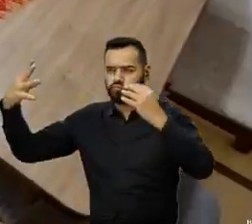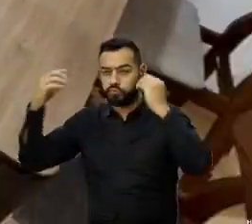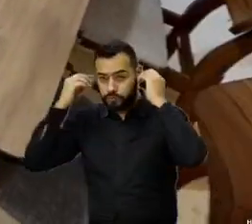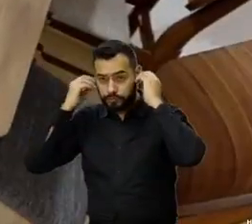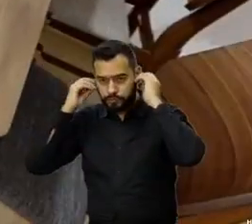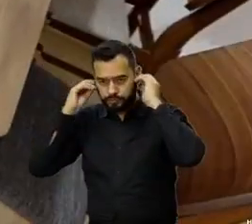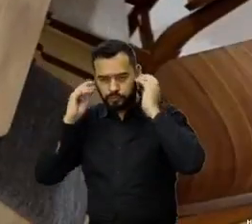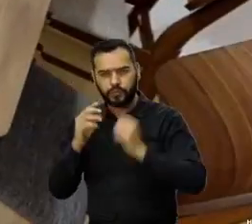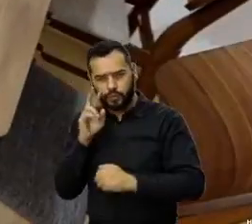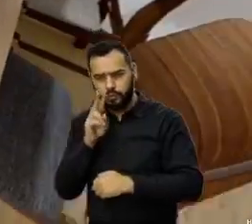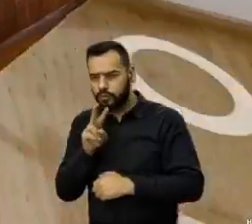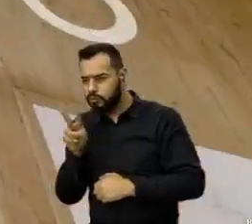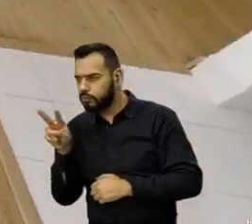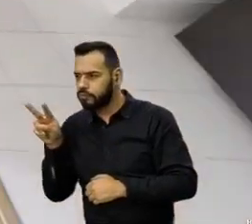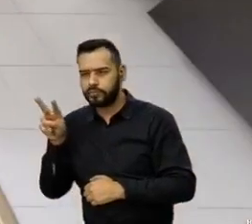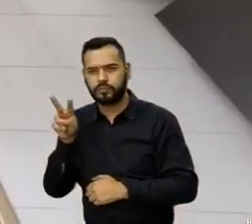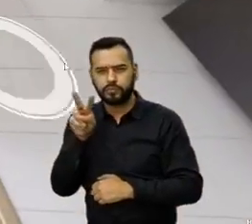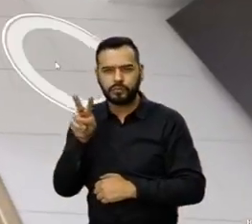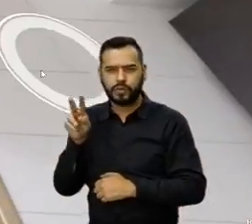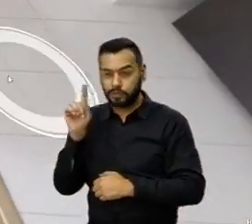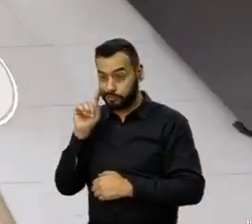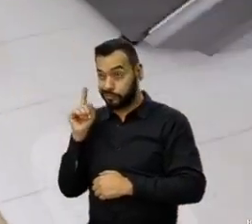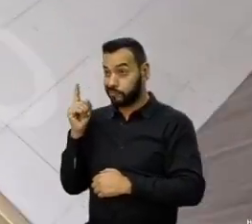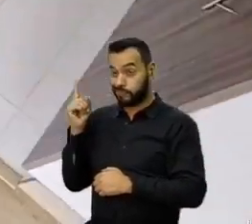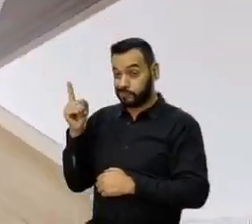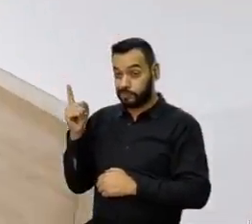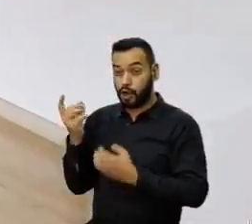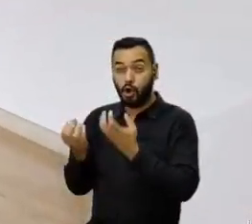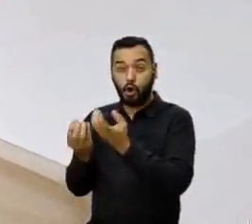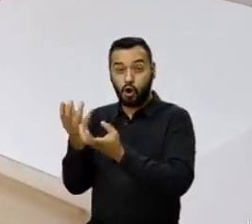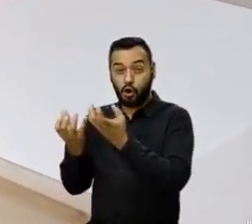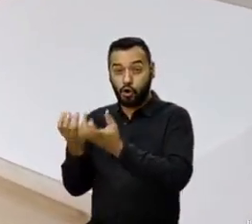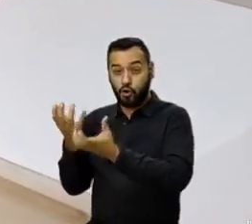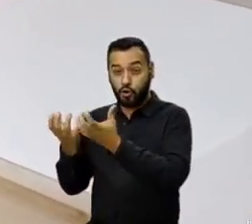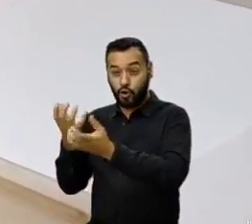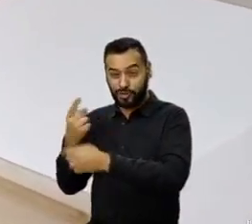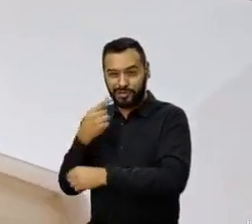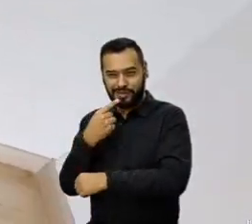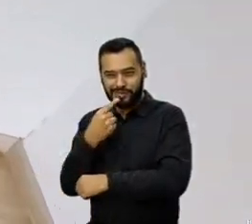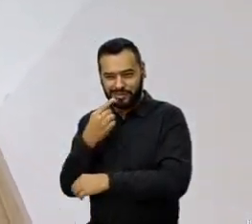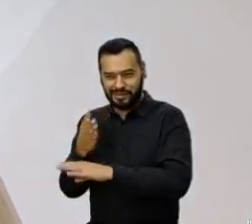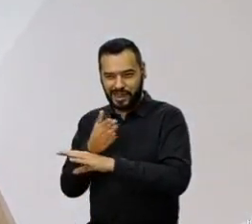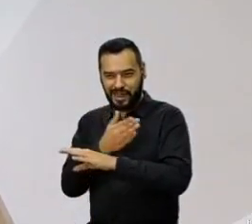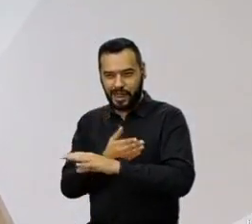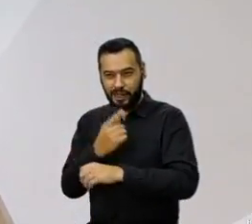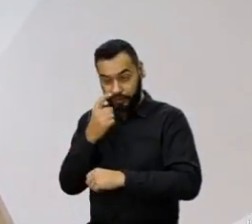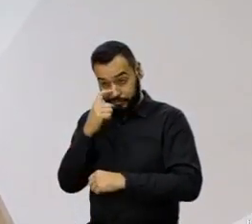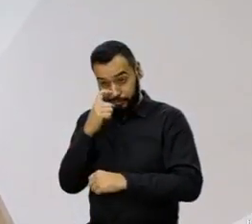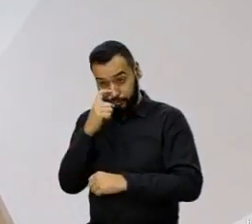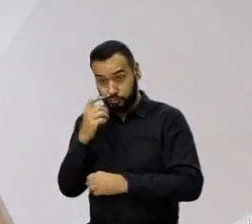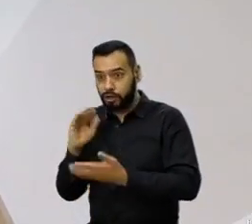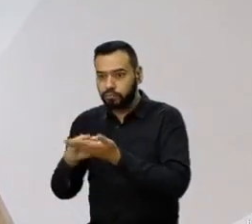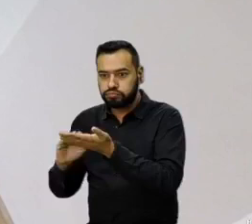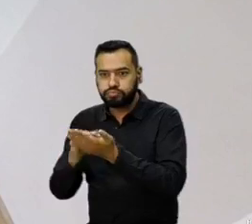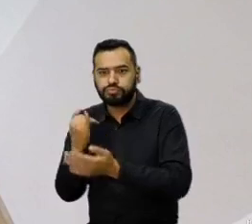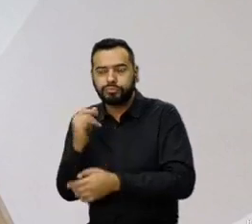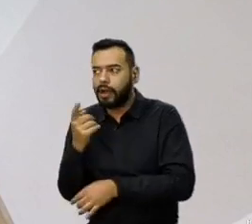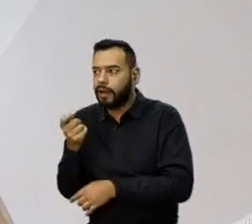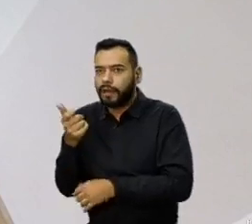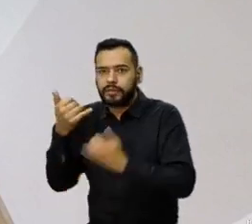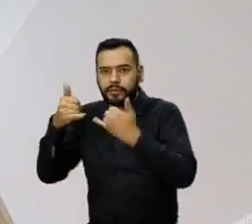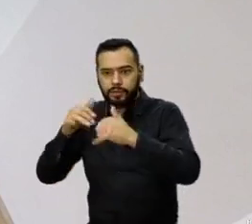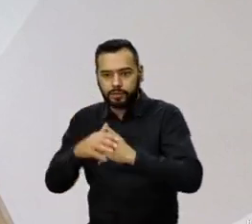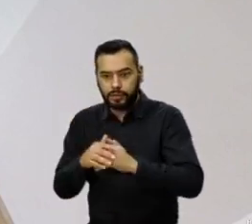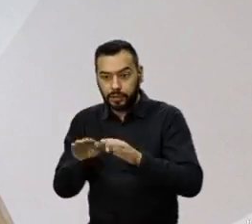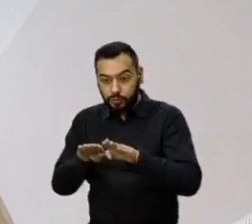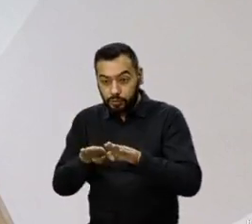nos vamos a mover un poquitico para que ustedes también vean la cocina y lo que les decía hace un momento lo adelantada que se entrega en este